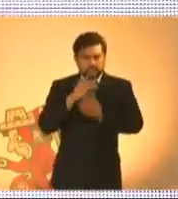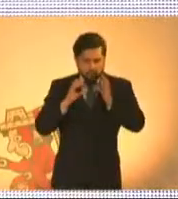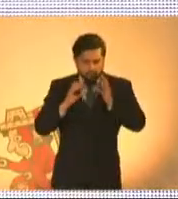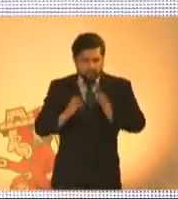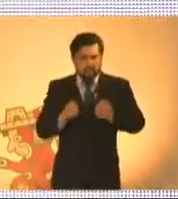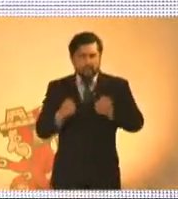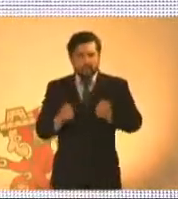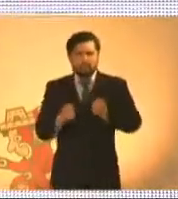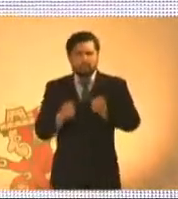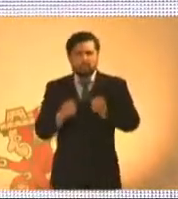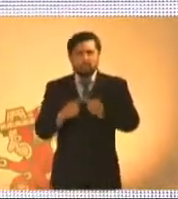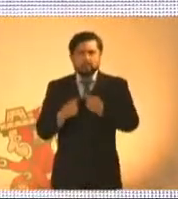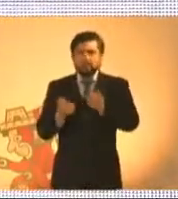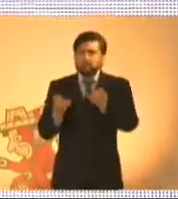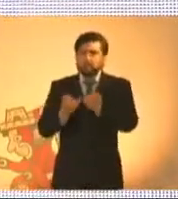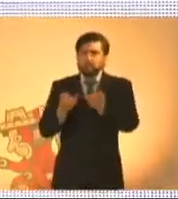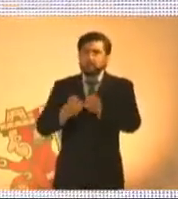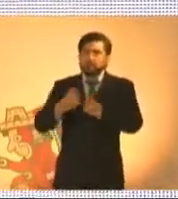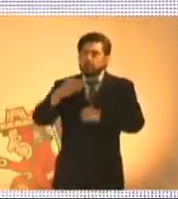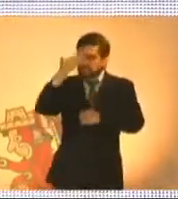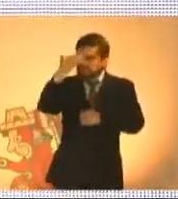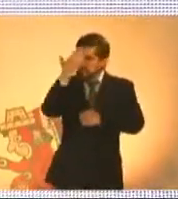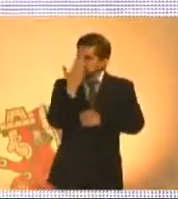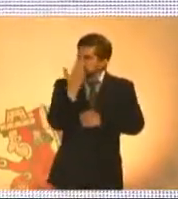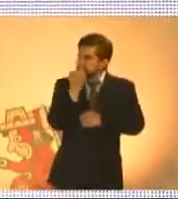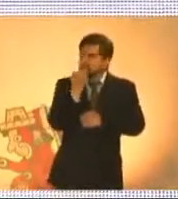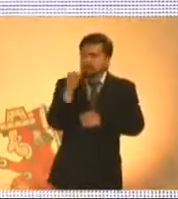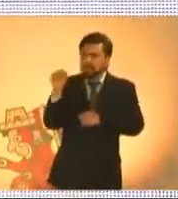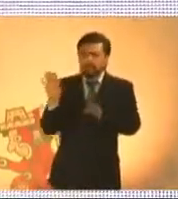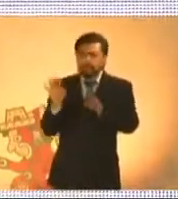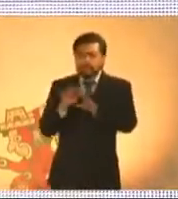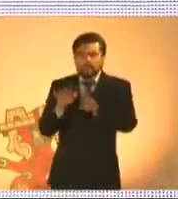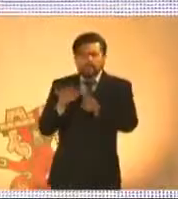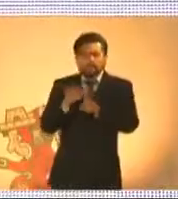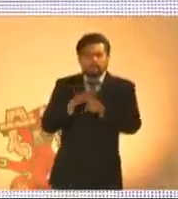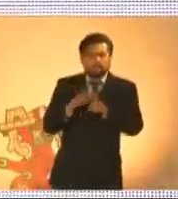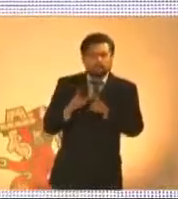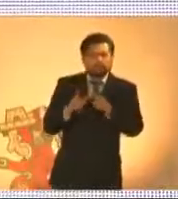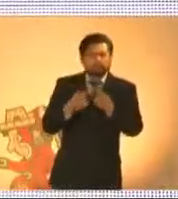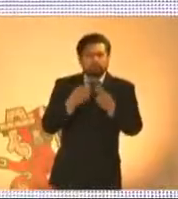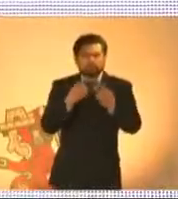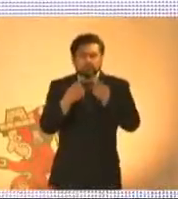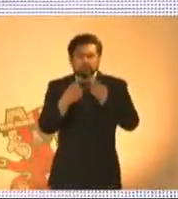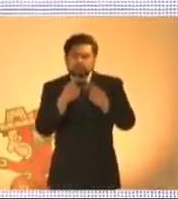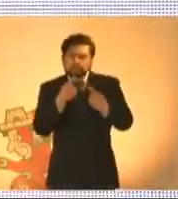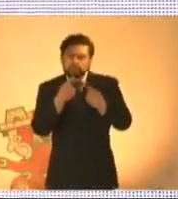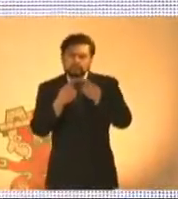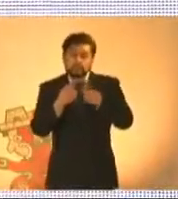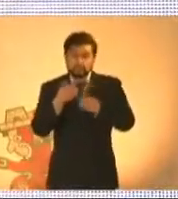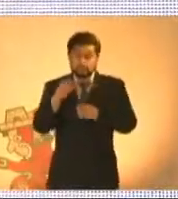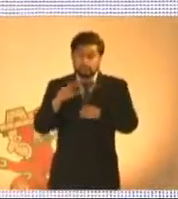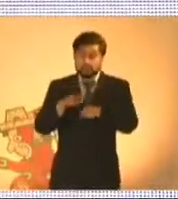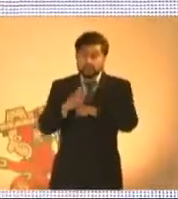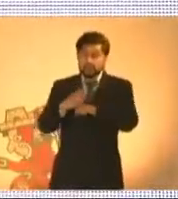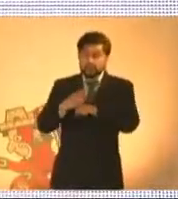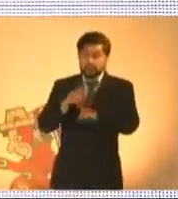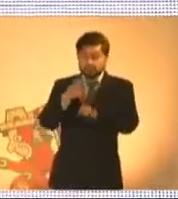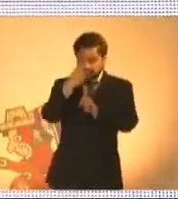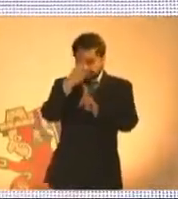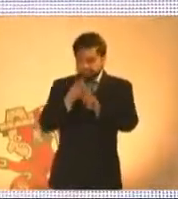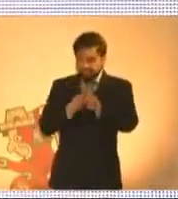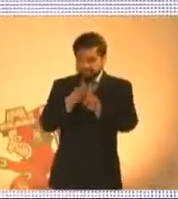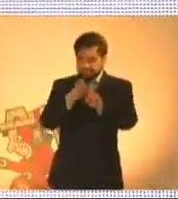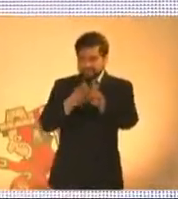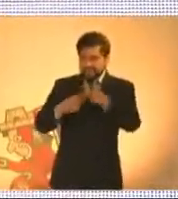condiciones para el trato con terceras personas que están fuera de registro por lo tanto lo hace es muy atractivo lo hace muy atractivo